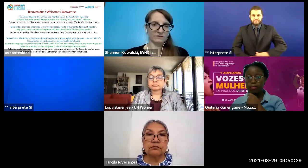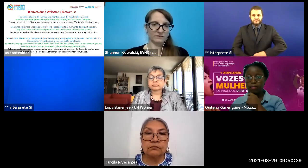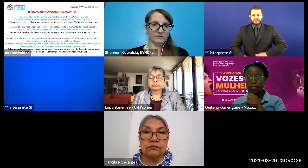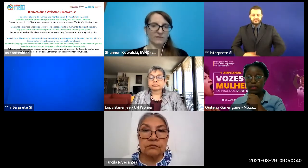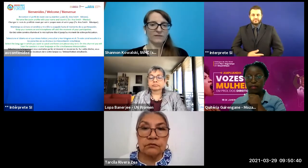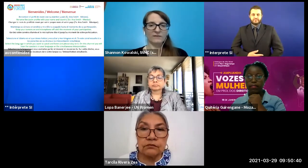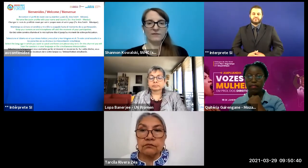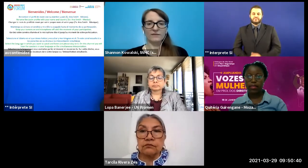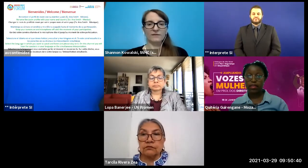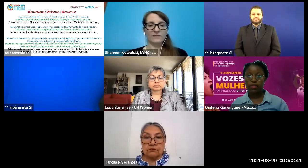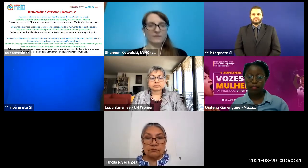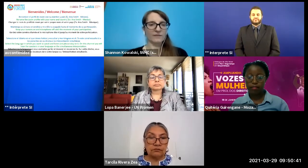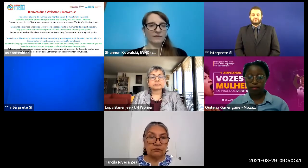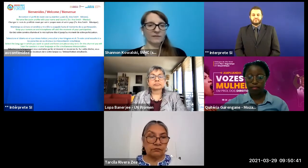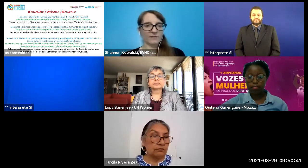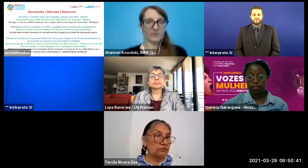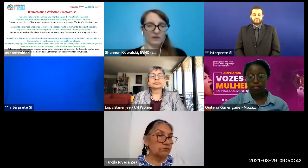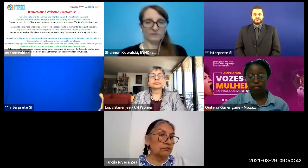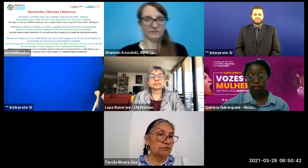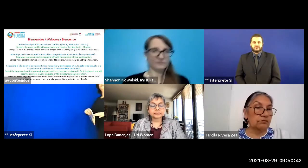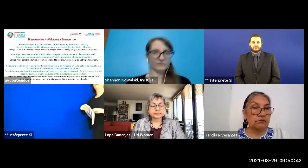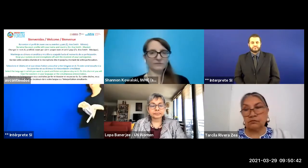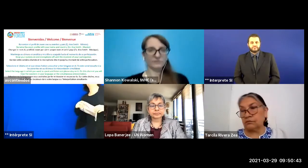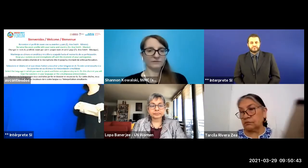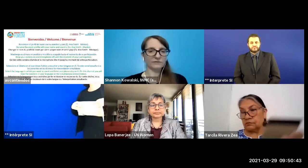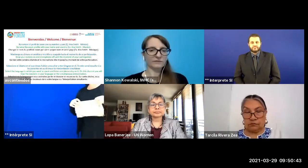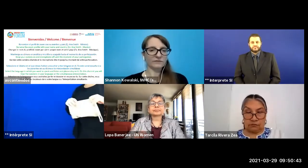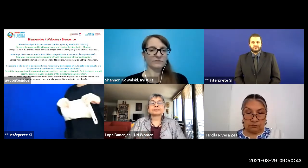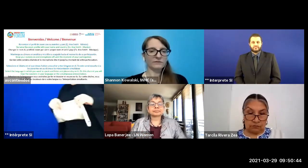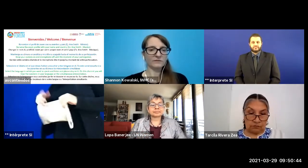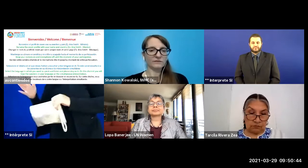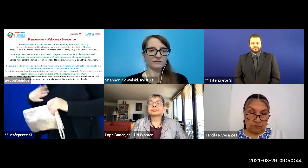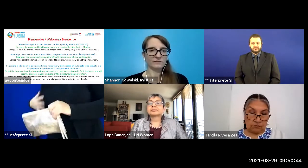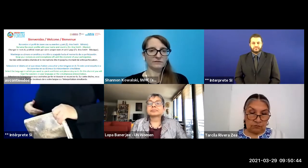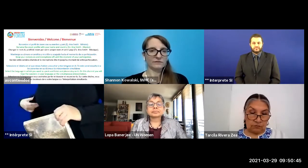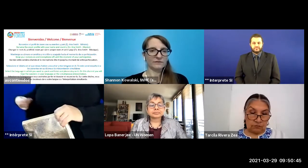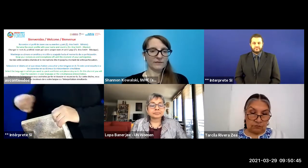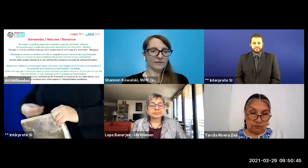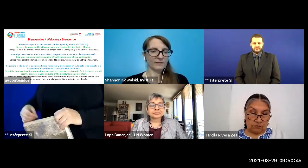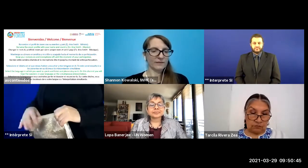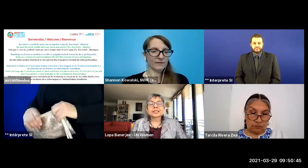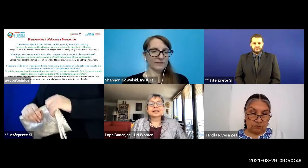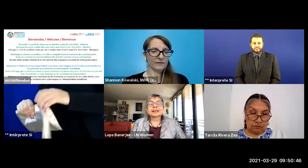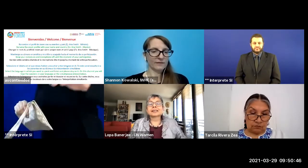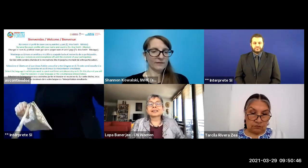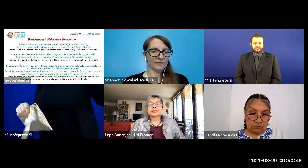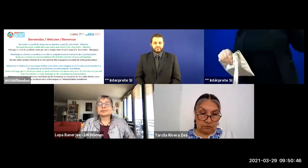o usted técnico hace eso? Nosotros nos podemos asegurar de hacer eso. Gracias.